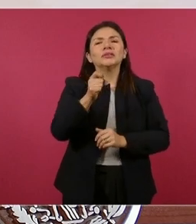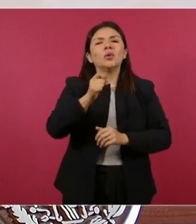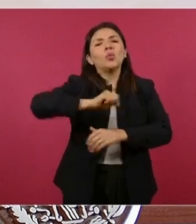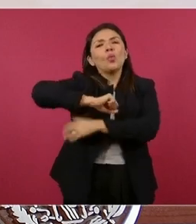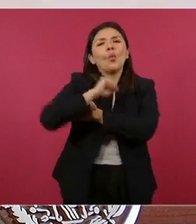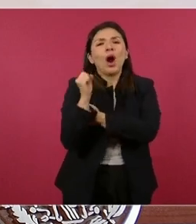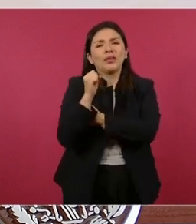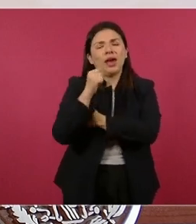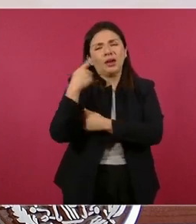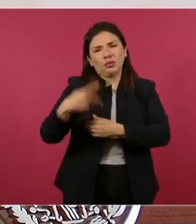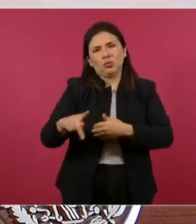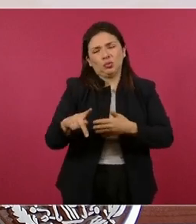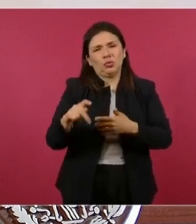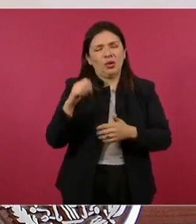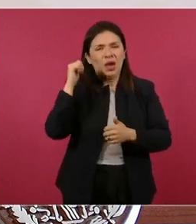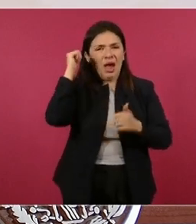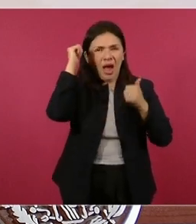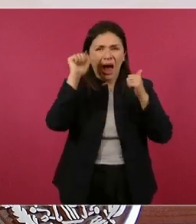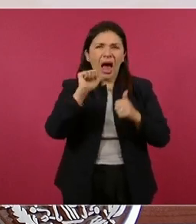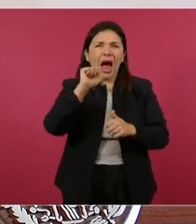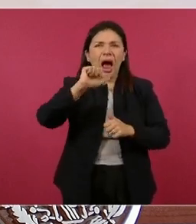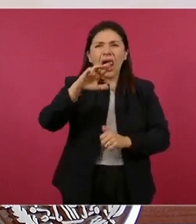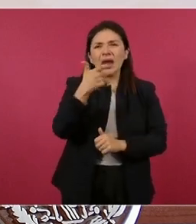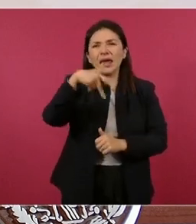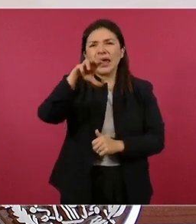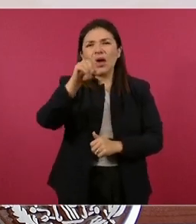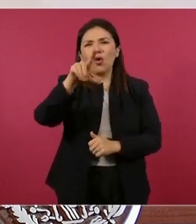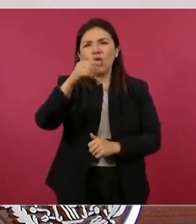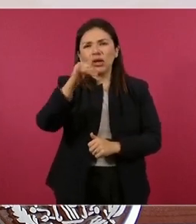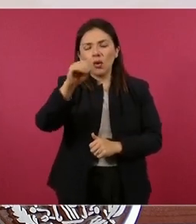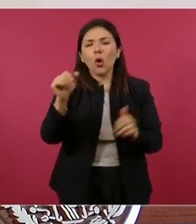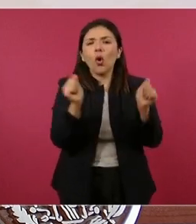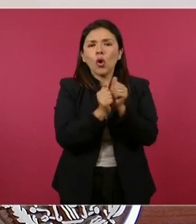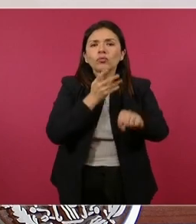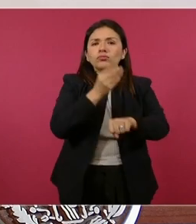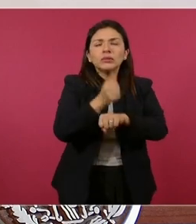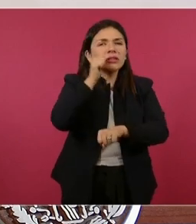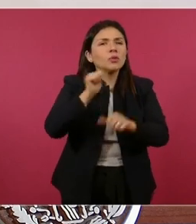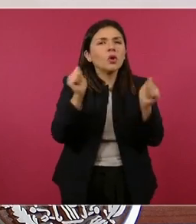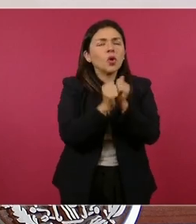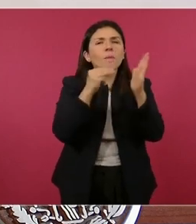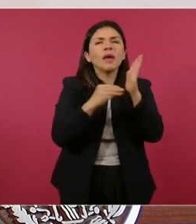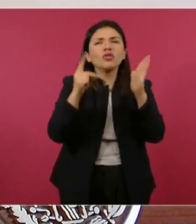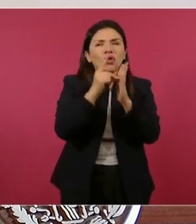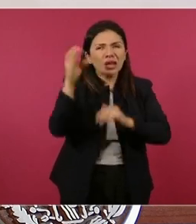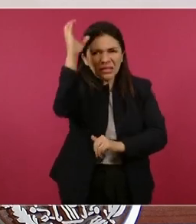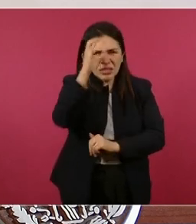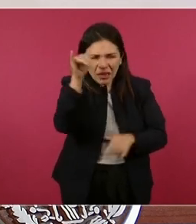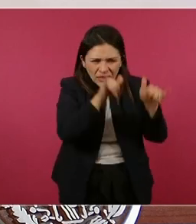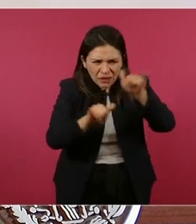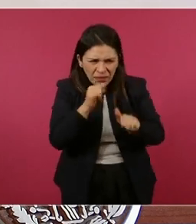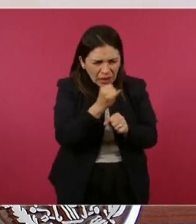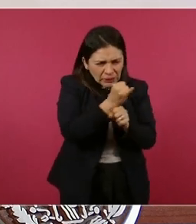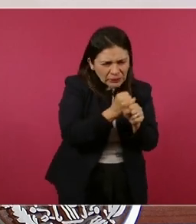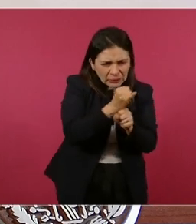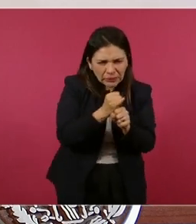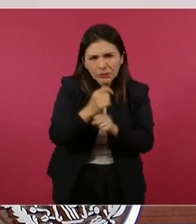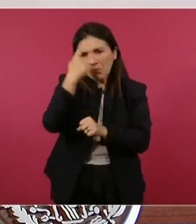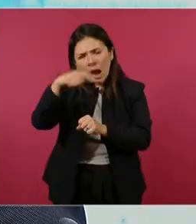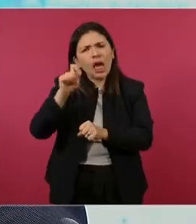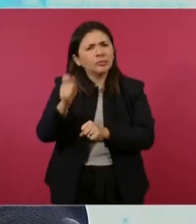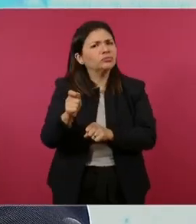el instituto siempre aplica con una metodología científica en cada obra pública